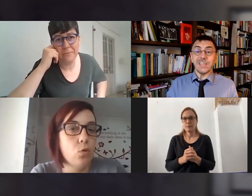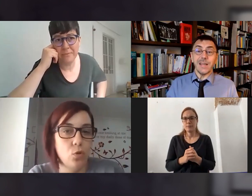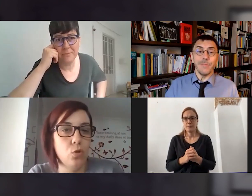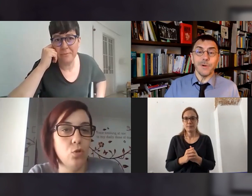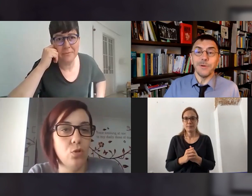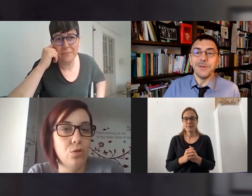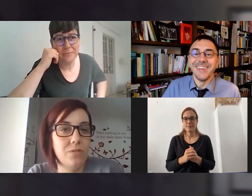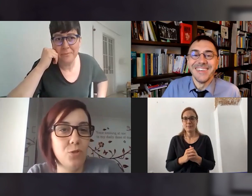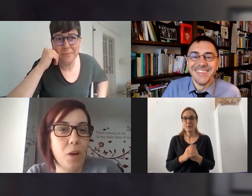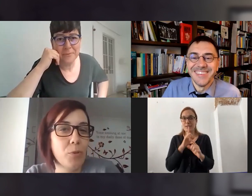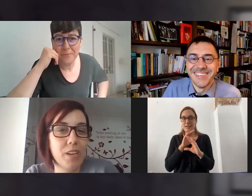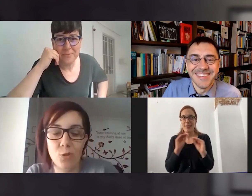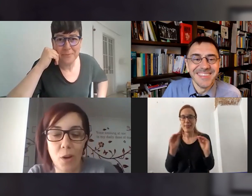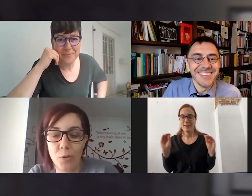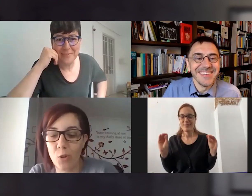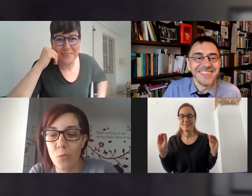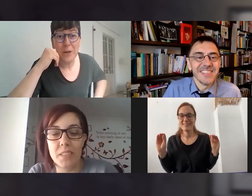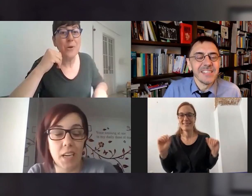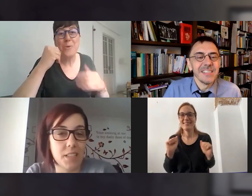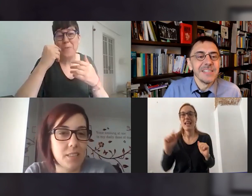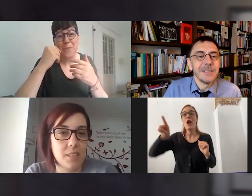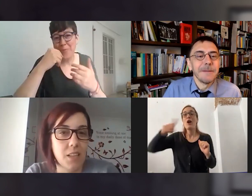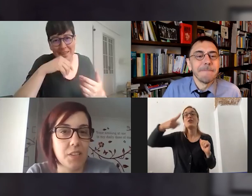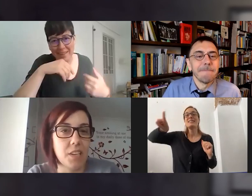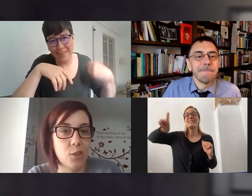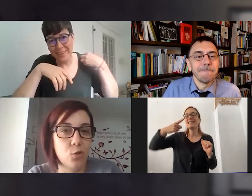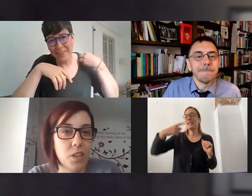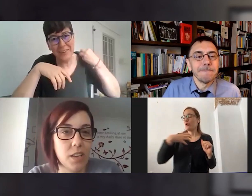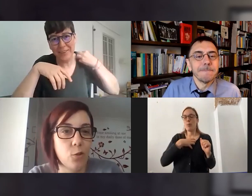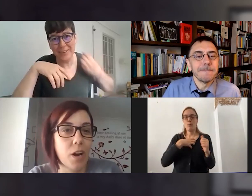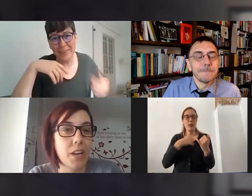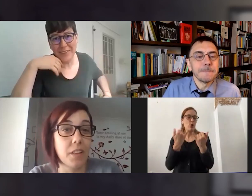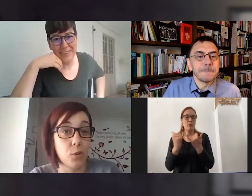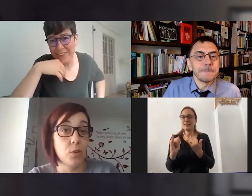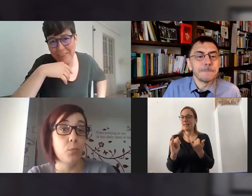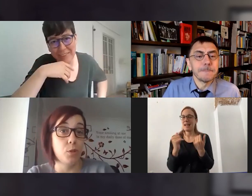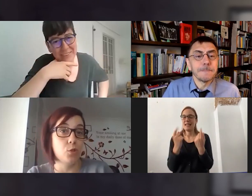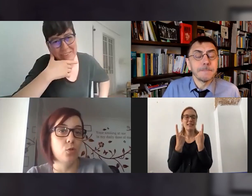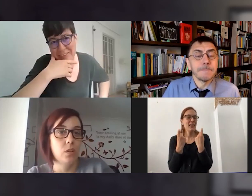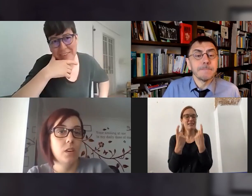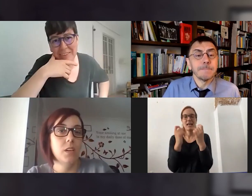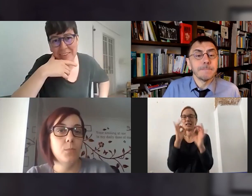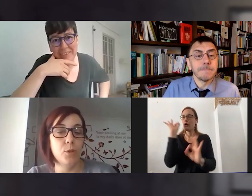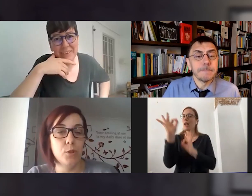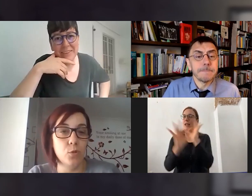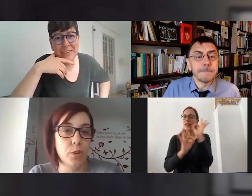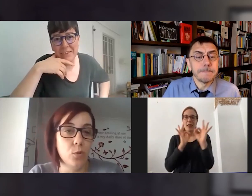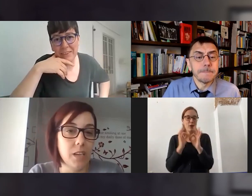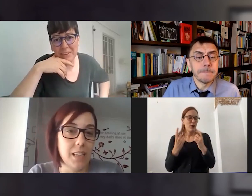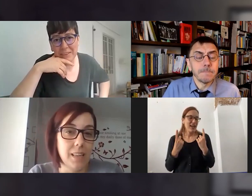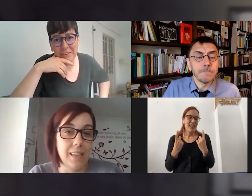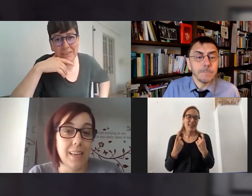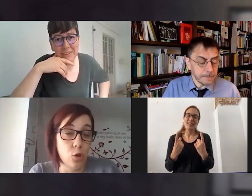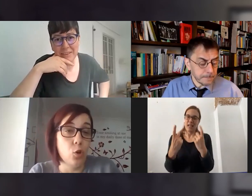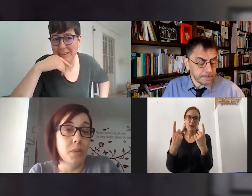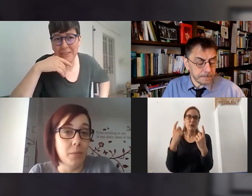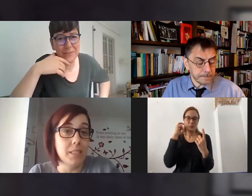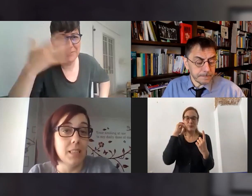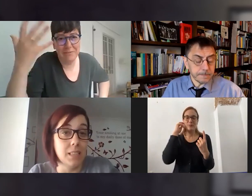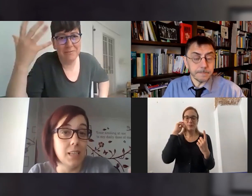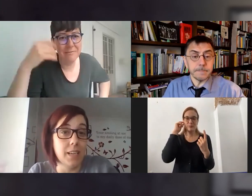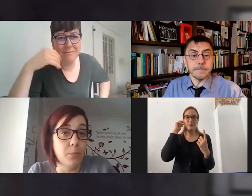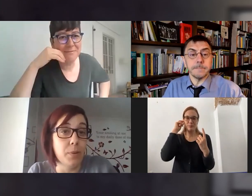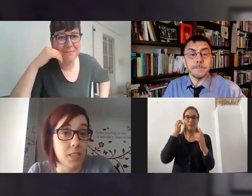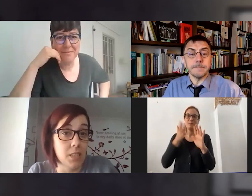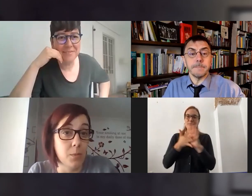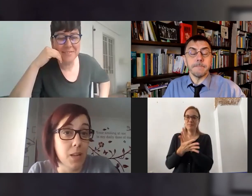Uy, qué silencio. No la puede compensar, es necesario tener organización, y por eso creo que lo que comentabas